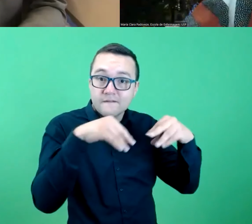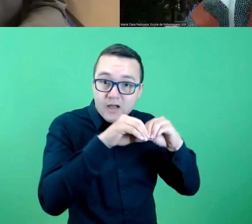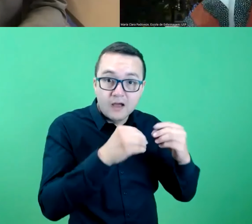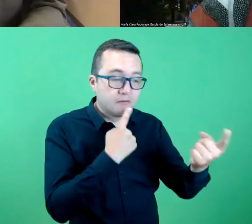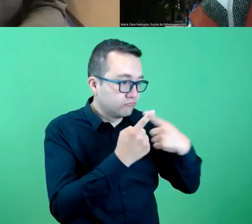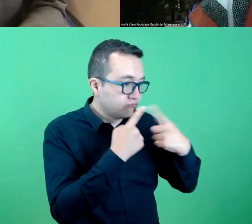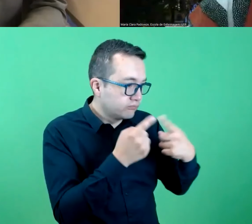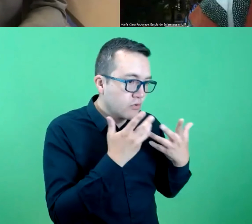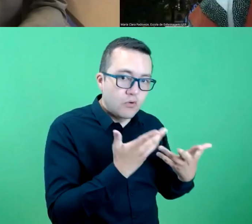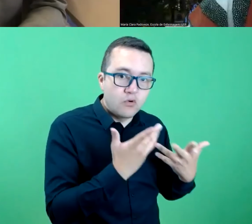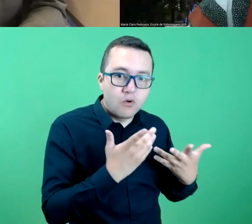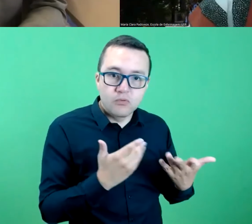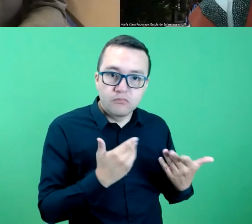medicamentos y hacer las prescripciones.